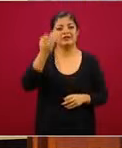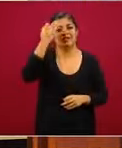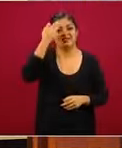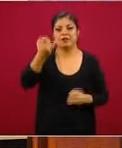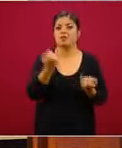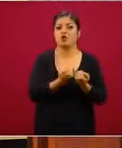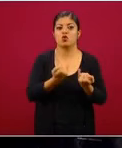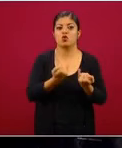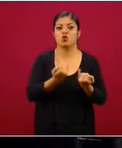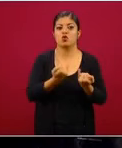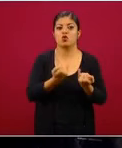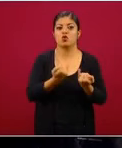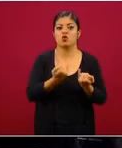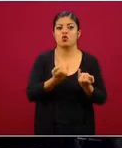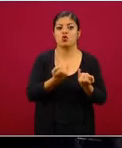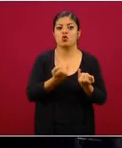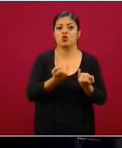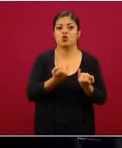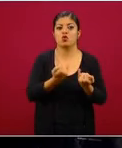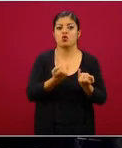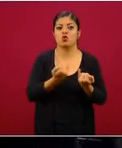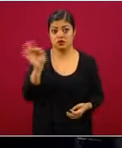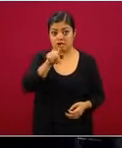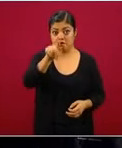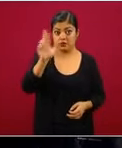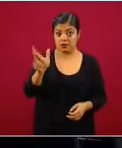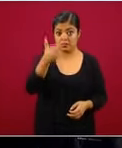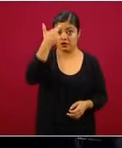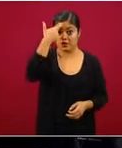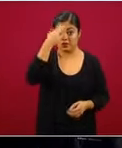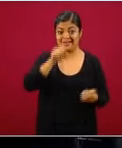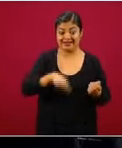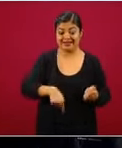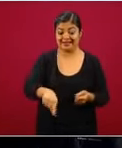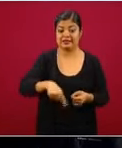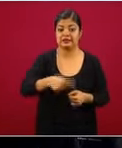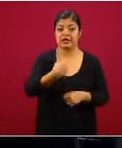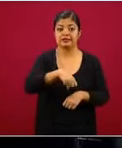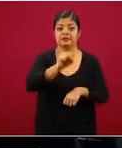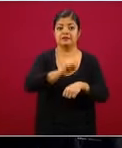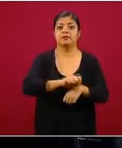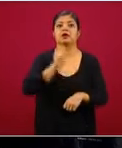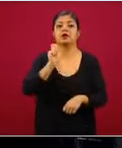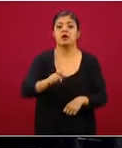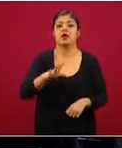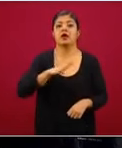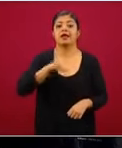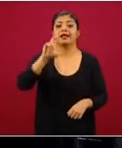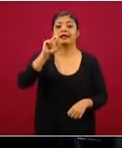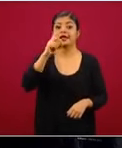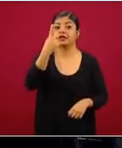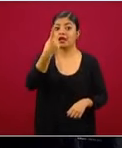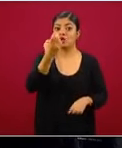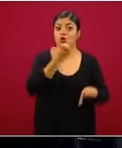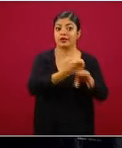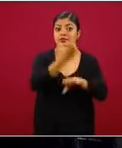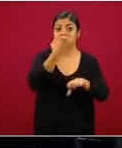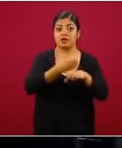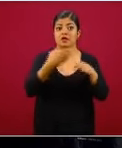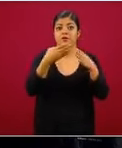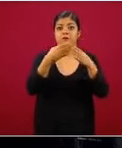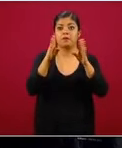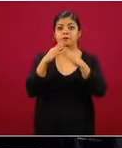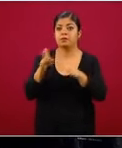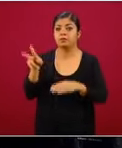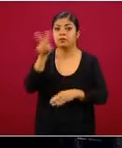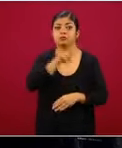Jornada Nacional de Sana Distancia. Y si ustedes recuerdan, esta semana abrieron 31 entidades federativas en color